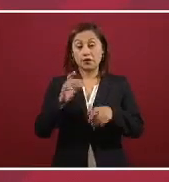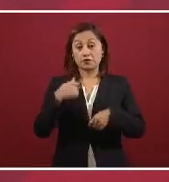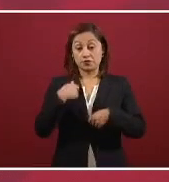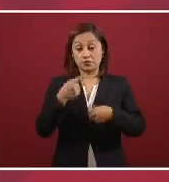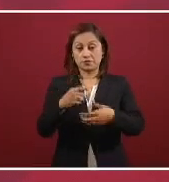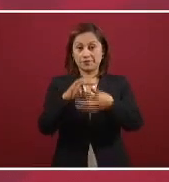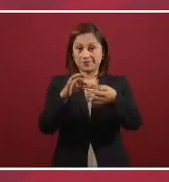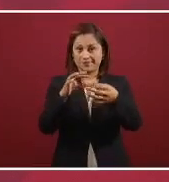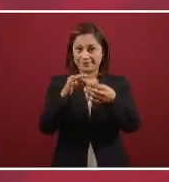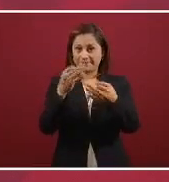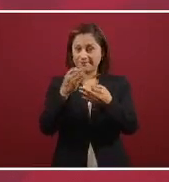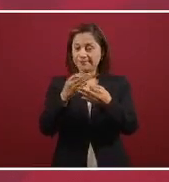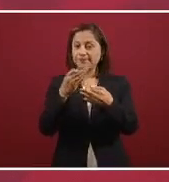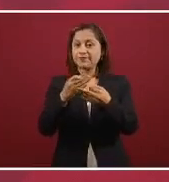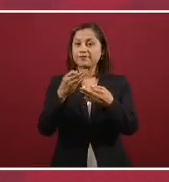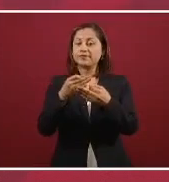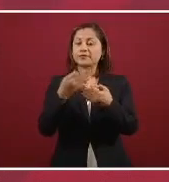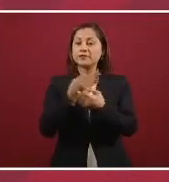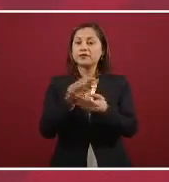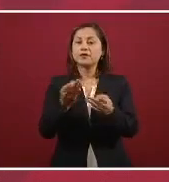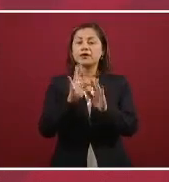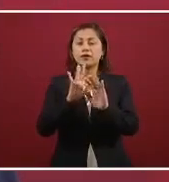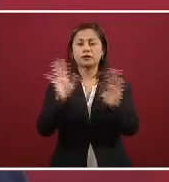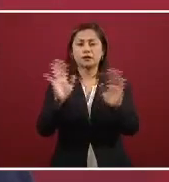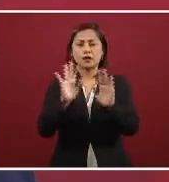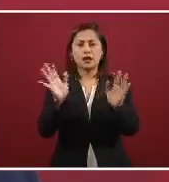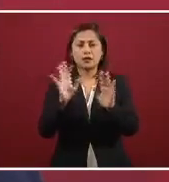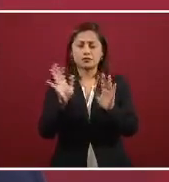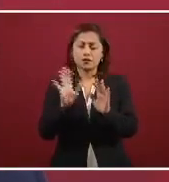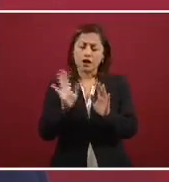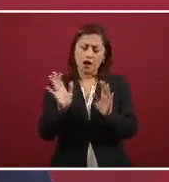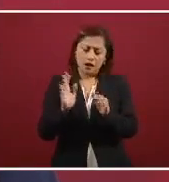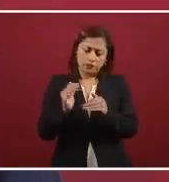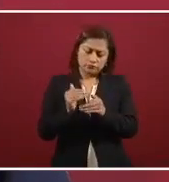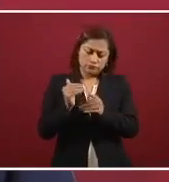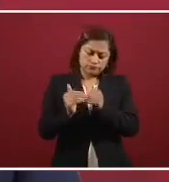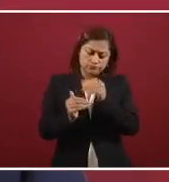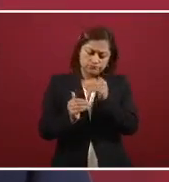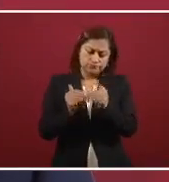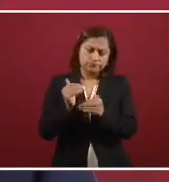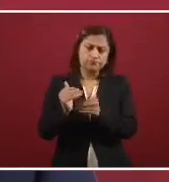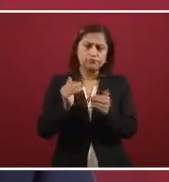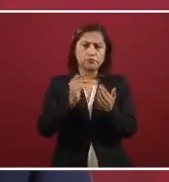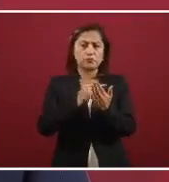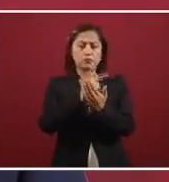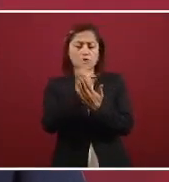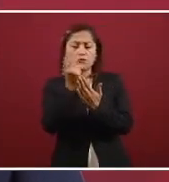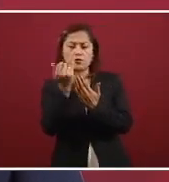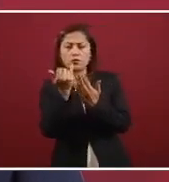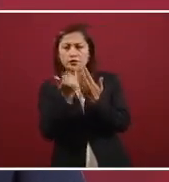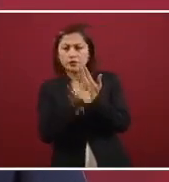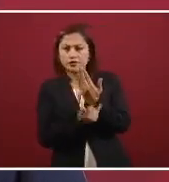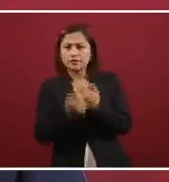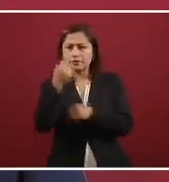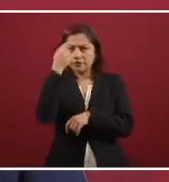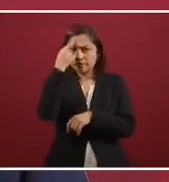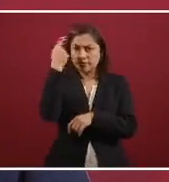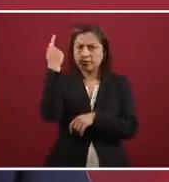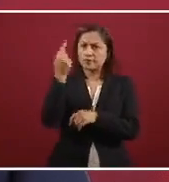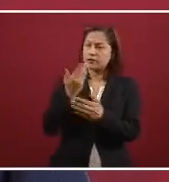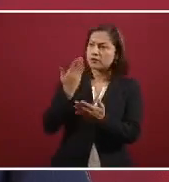avanzado el proyecto de presupuesto para el año próximo, que de